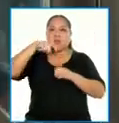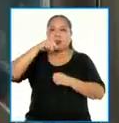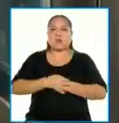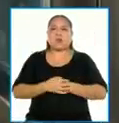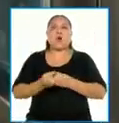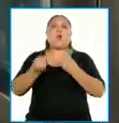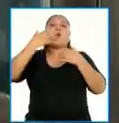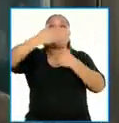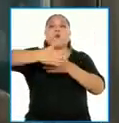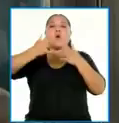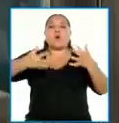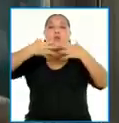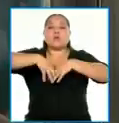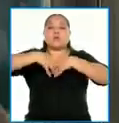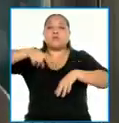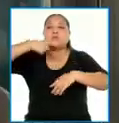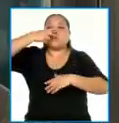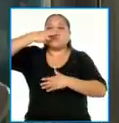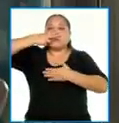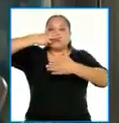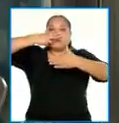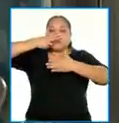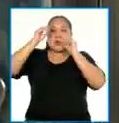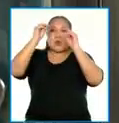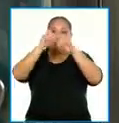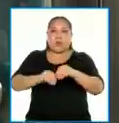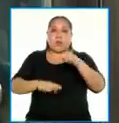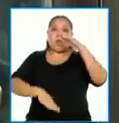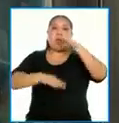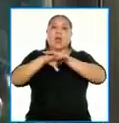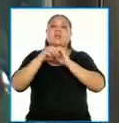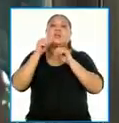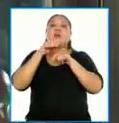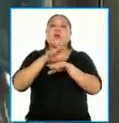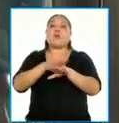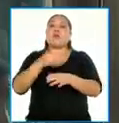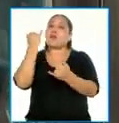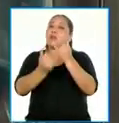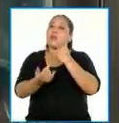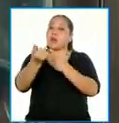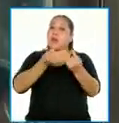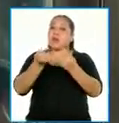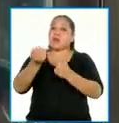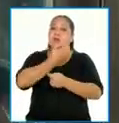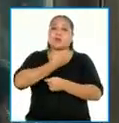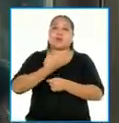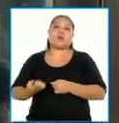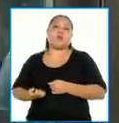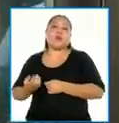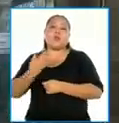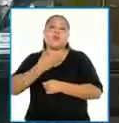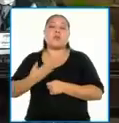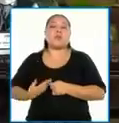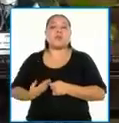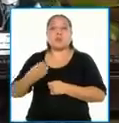específico se van a instalar hasta la fecha de julio, que termina en este caso la gestión del presidente Francisco Sagasti?